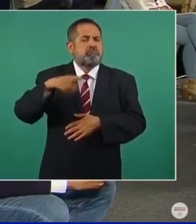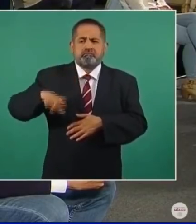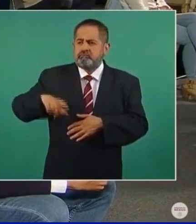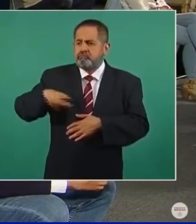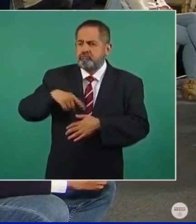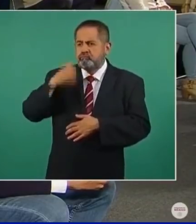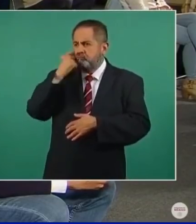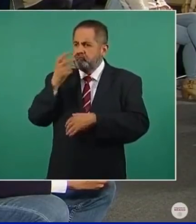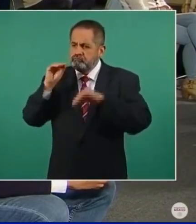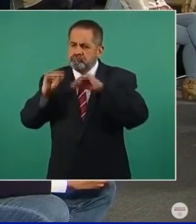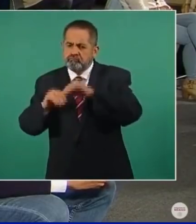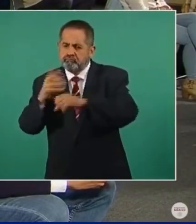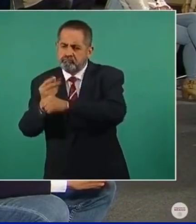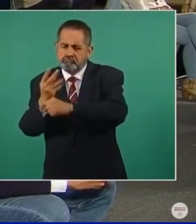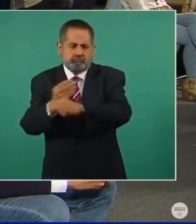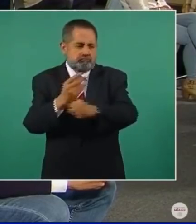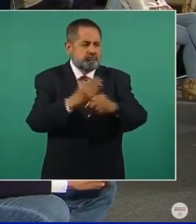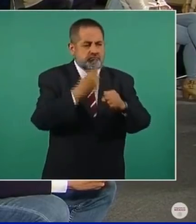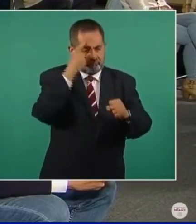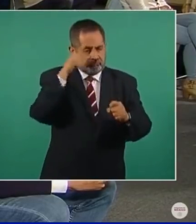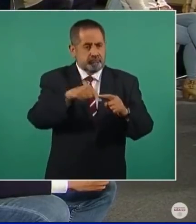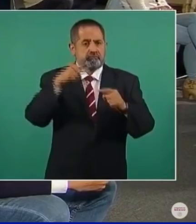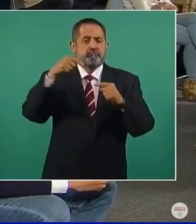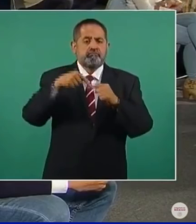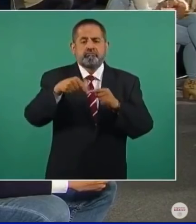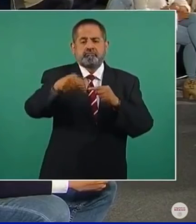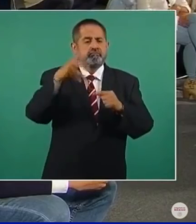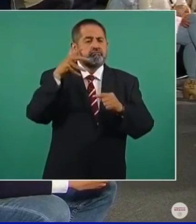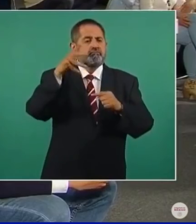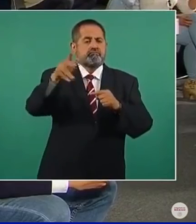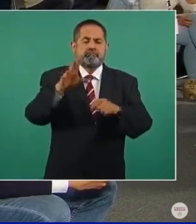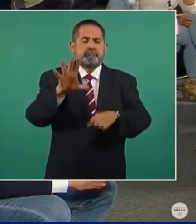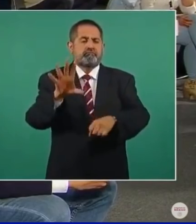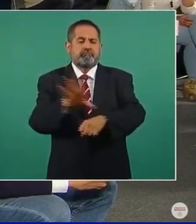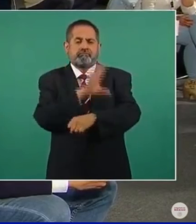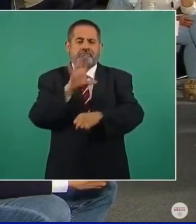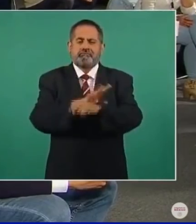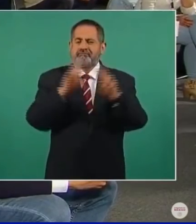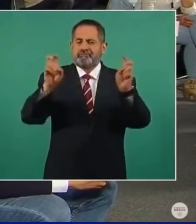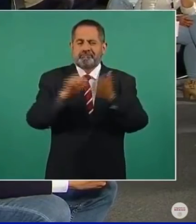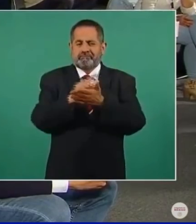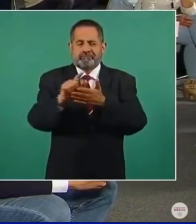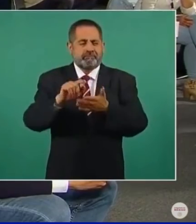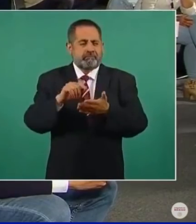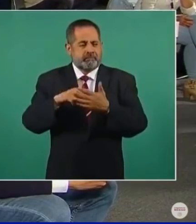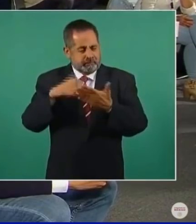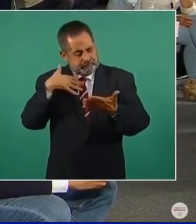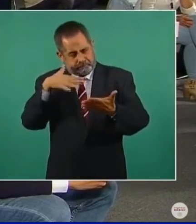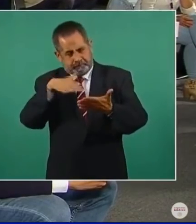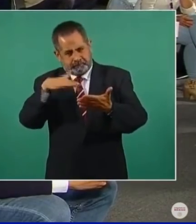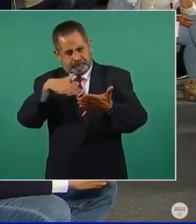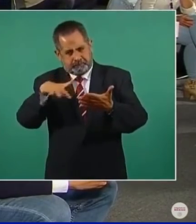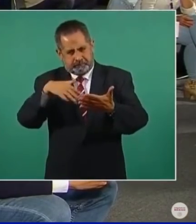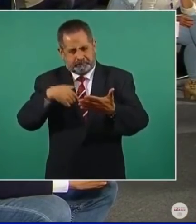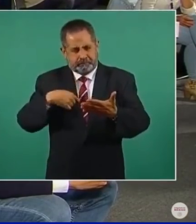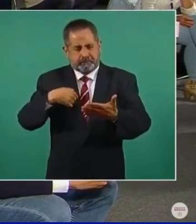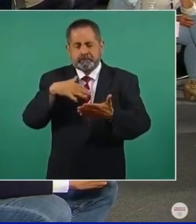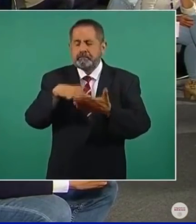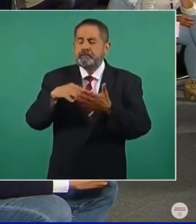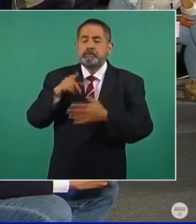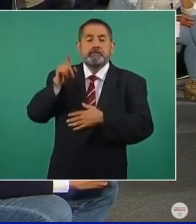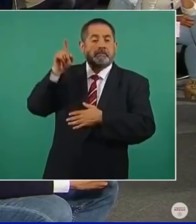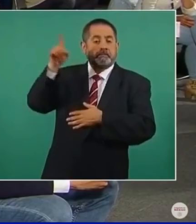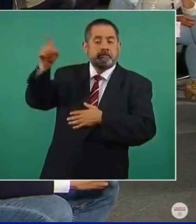tener energía limpia. Ya estaba leyendo en Alemania, que es uno de